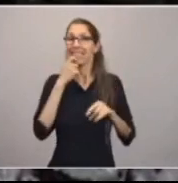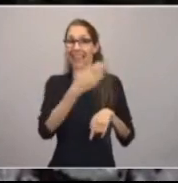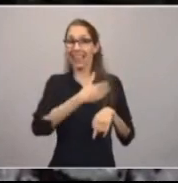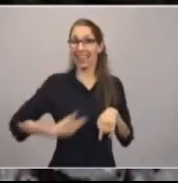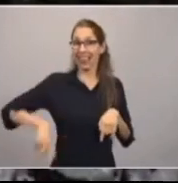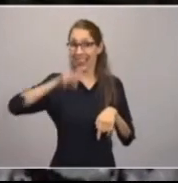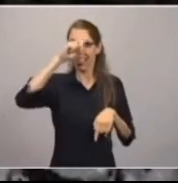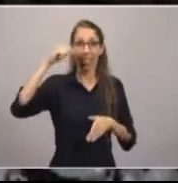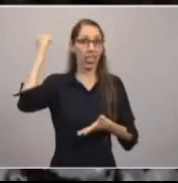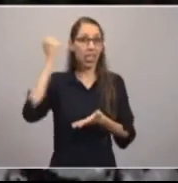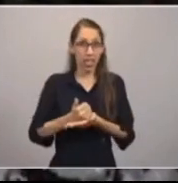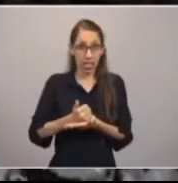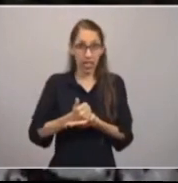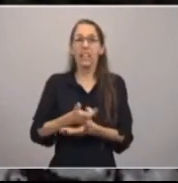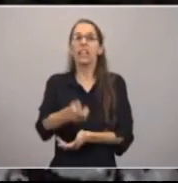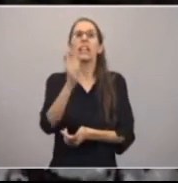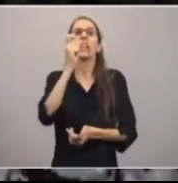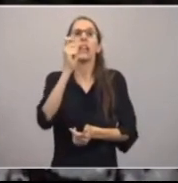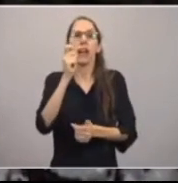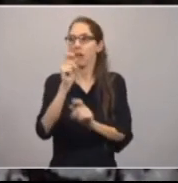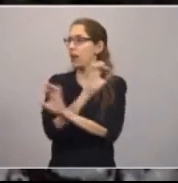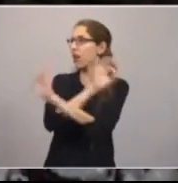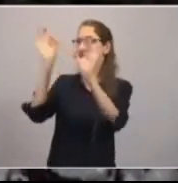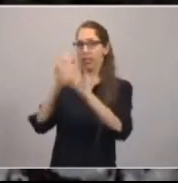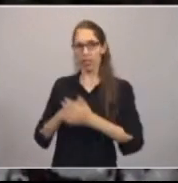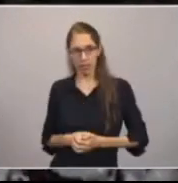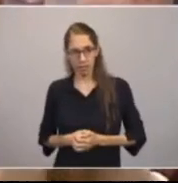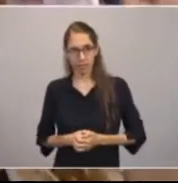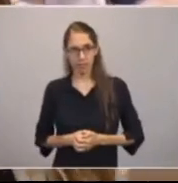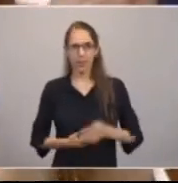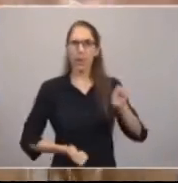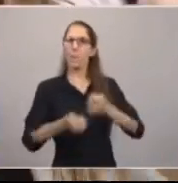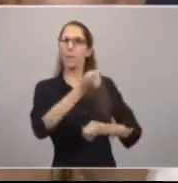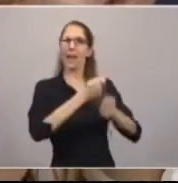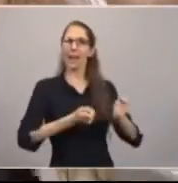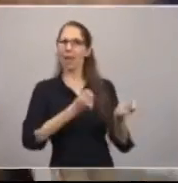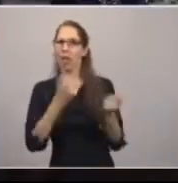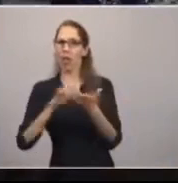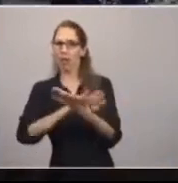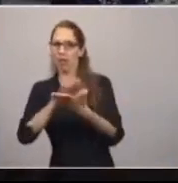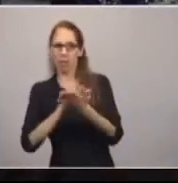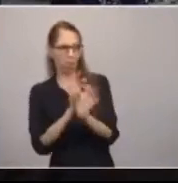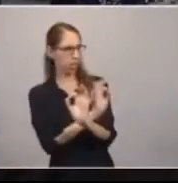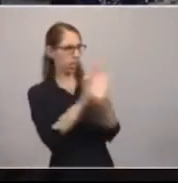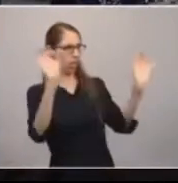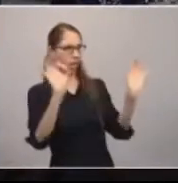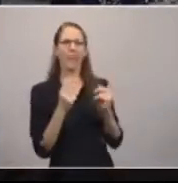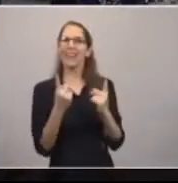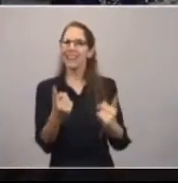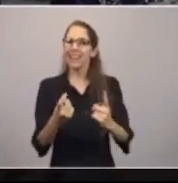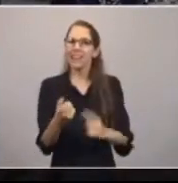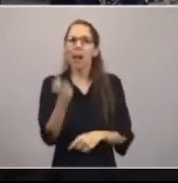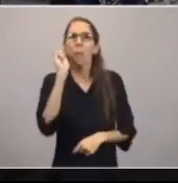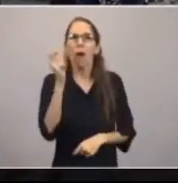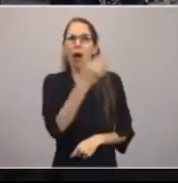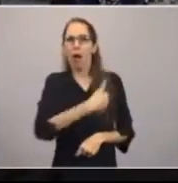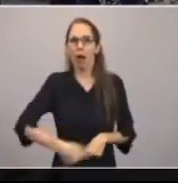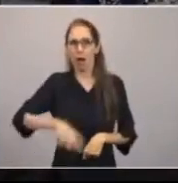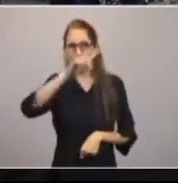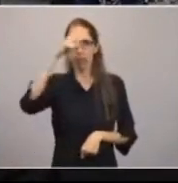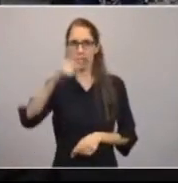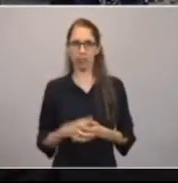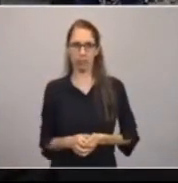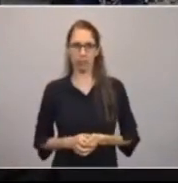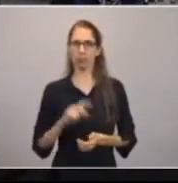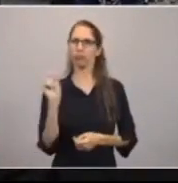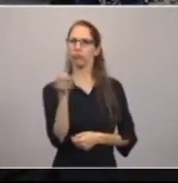resuelve el mercado, tiene que estar el Estado. Para eso somos una sociedad, para eso tenemos solidaridad, para eso